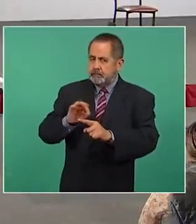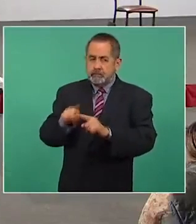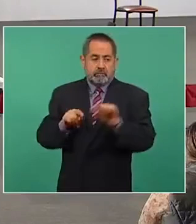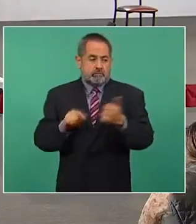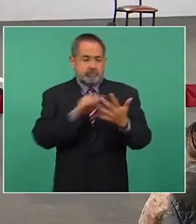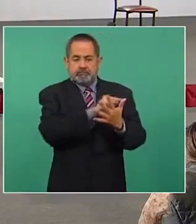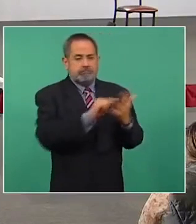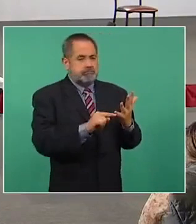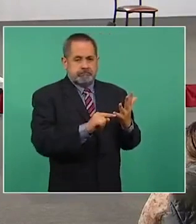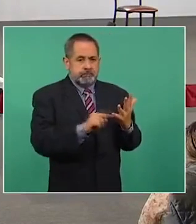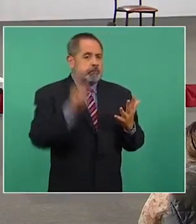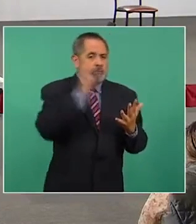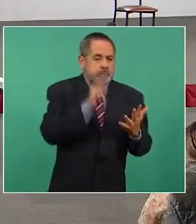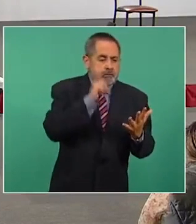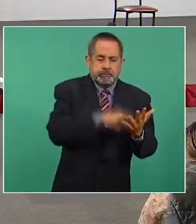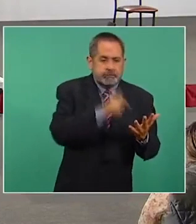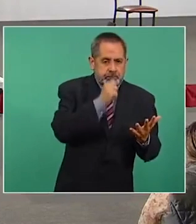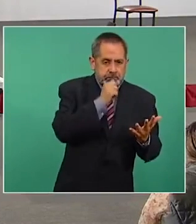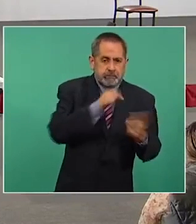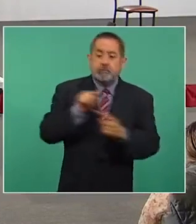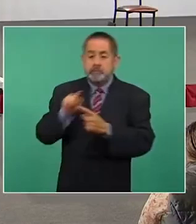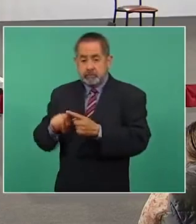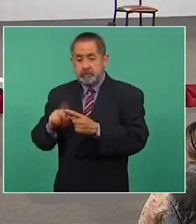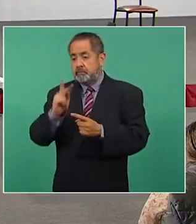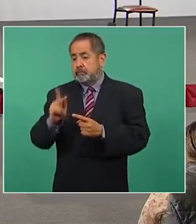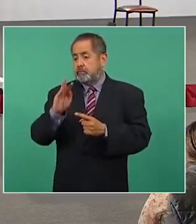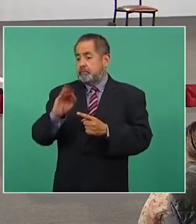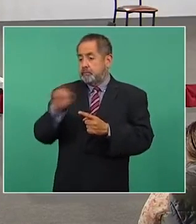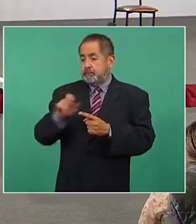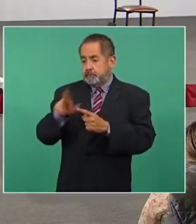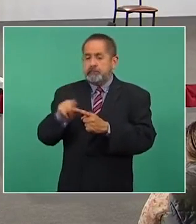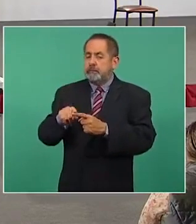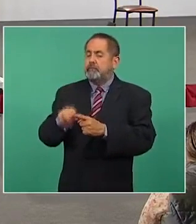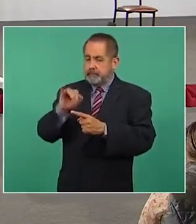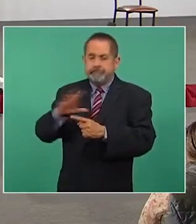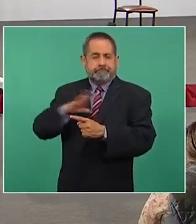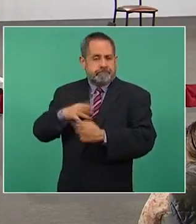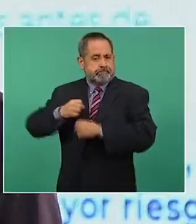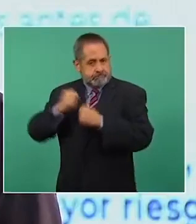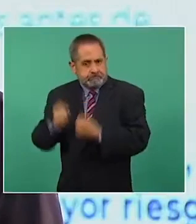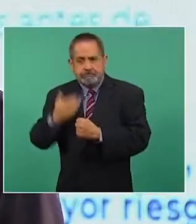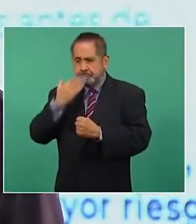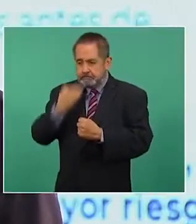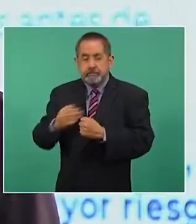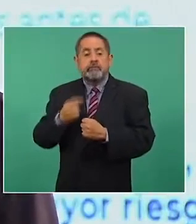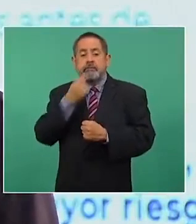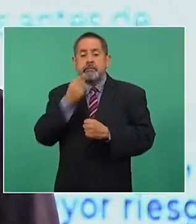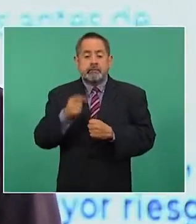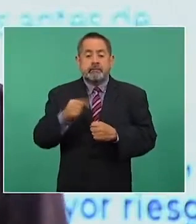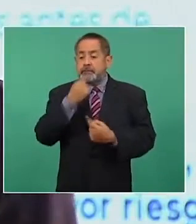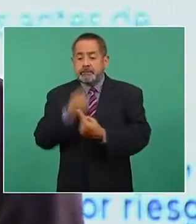punto gob.mx y en la primera semana de octubre inicia la preparación de unidades de vacunación hospitalaria